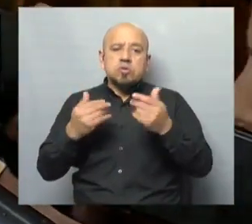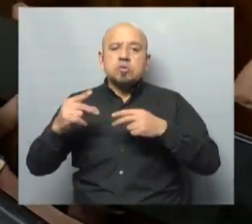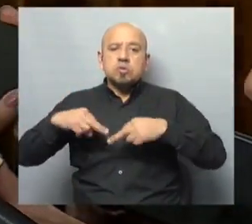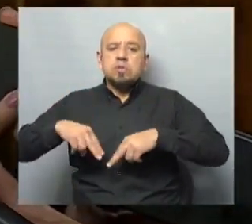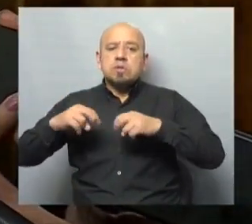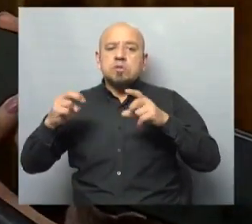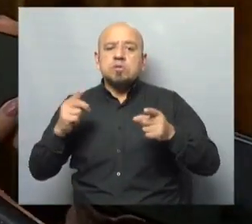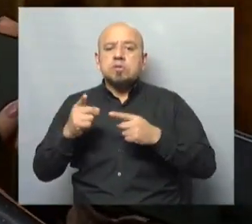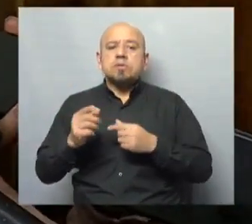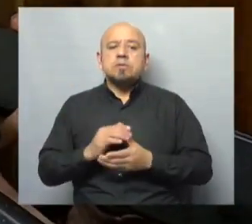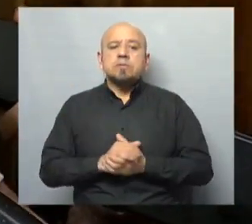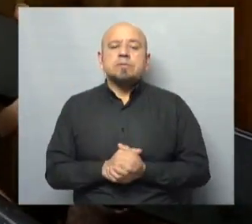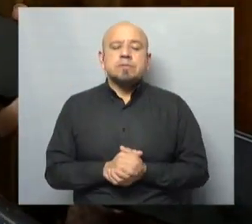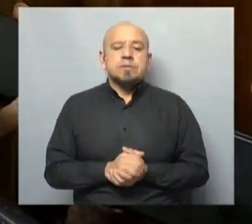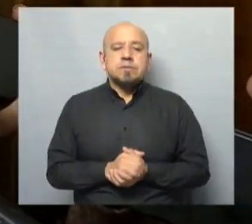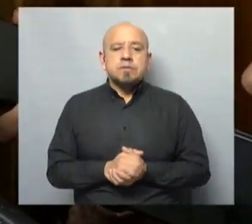parlamentaria